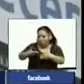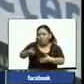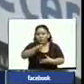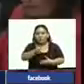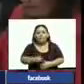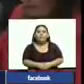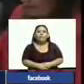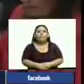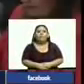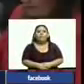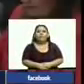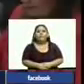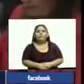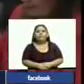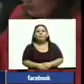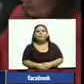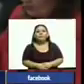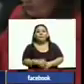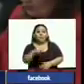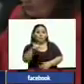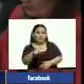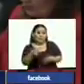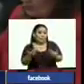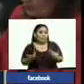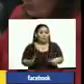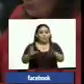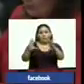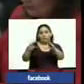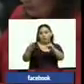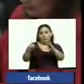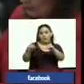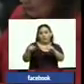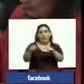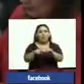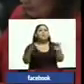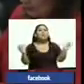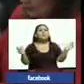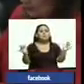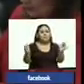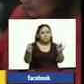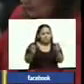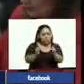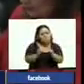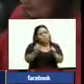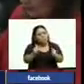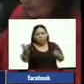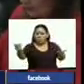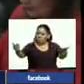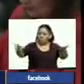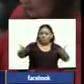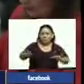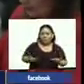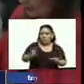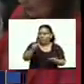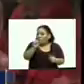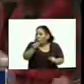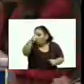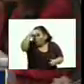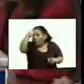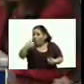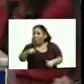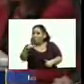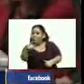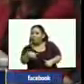financieras. Es decir, de lo que hemos hablado, que las reuniones tengan la más amplia apertura. Ese podría ser el acuerdo hoy.